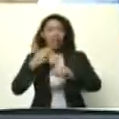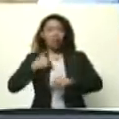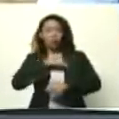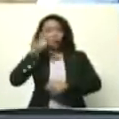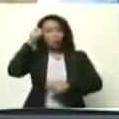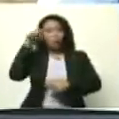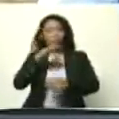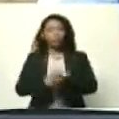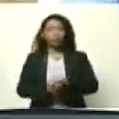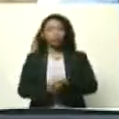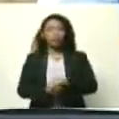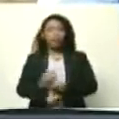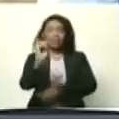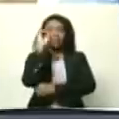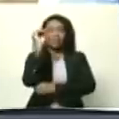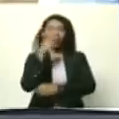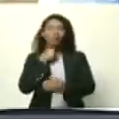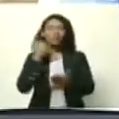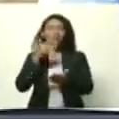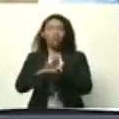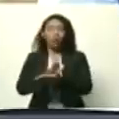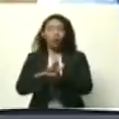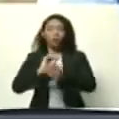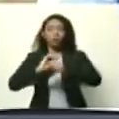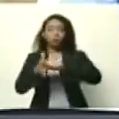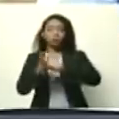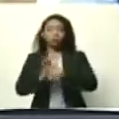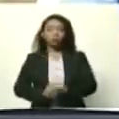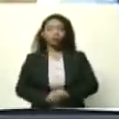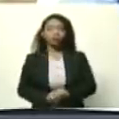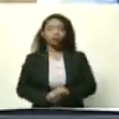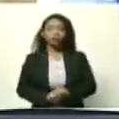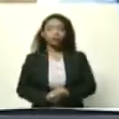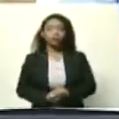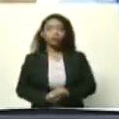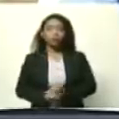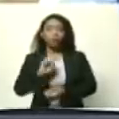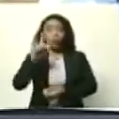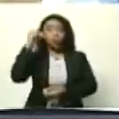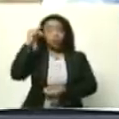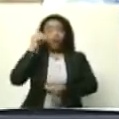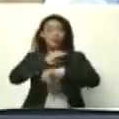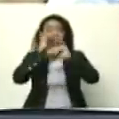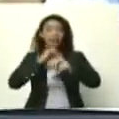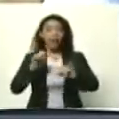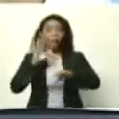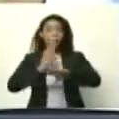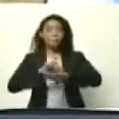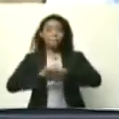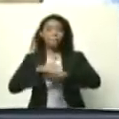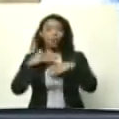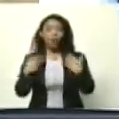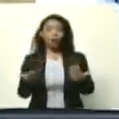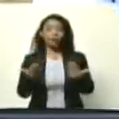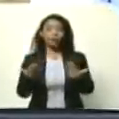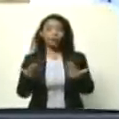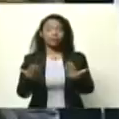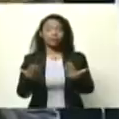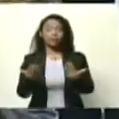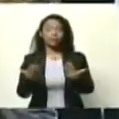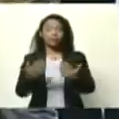pueblo. 0 fallecidos por COVID-19. Es un día de felicidad porque